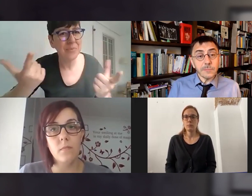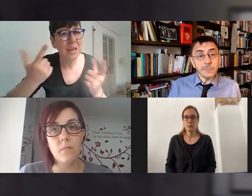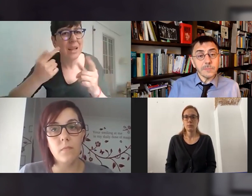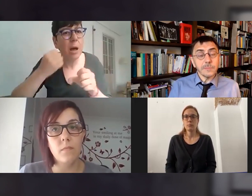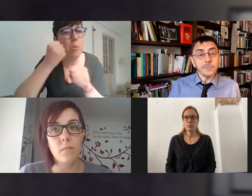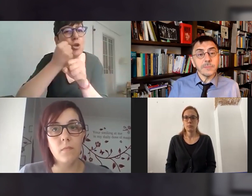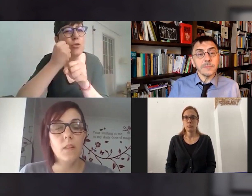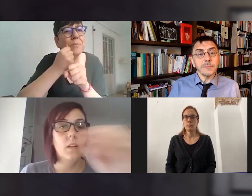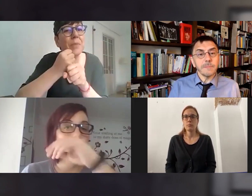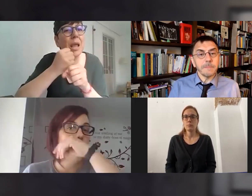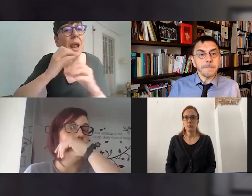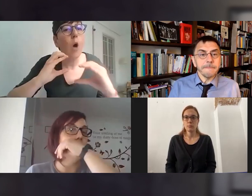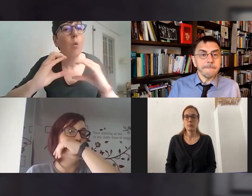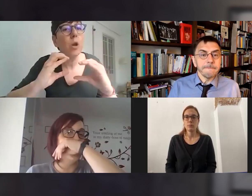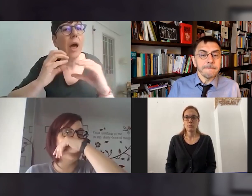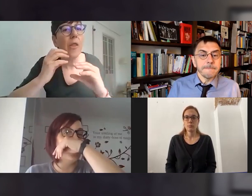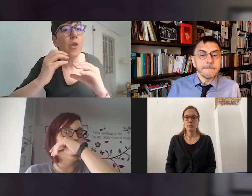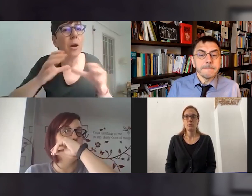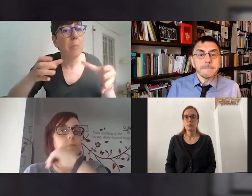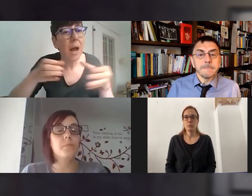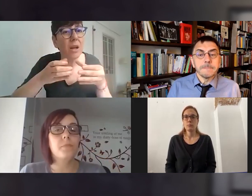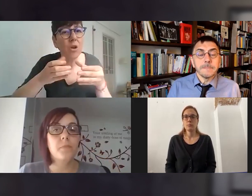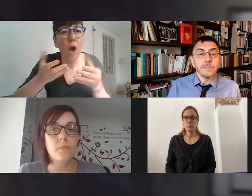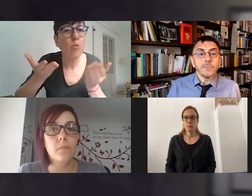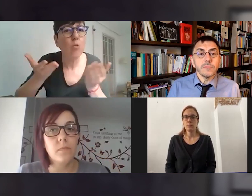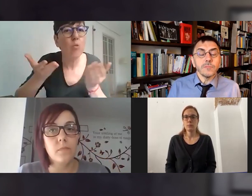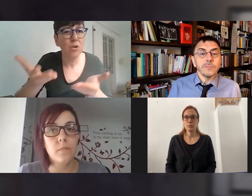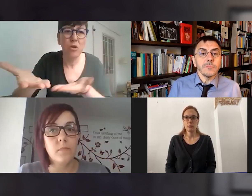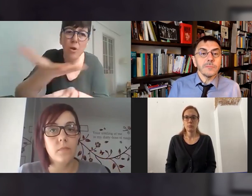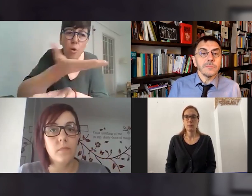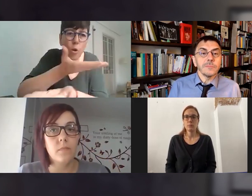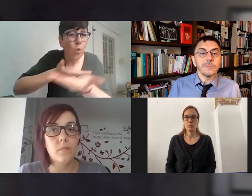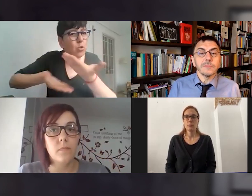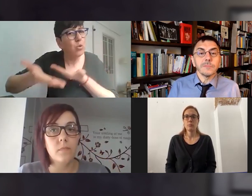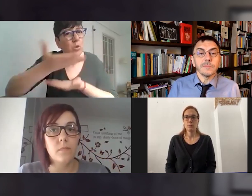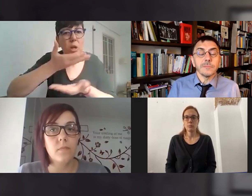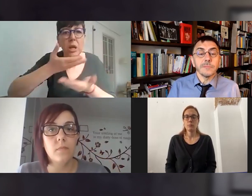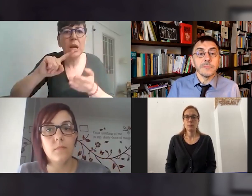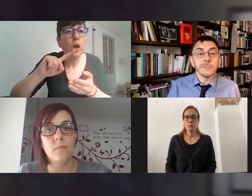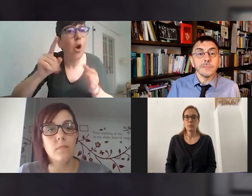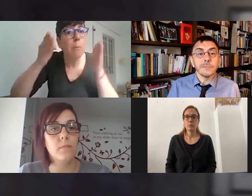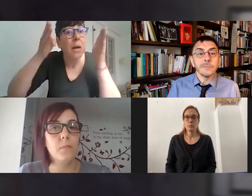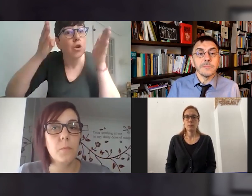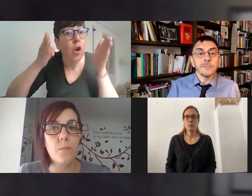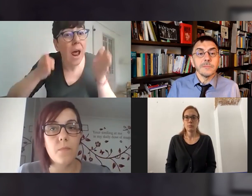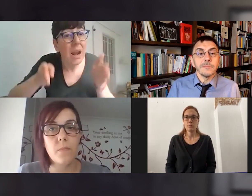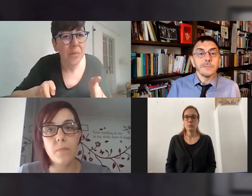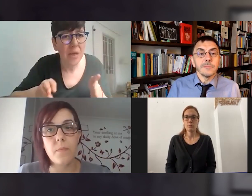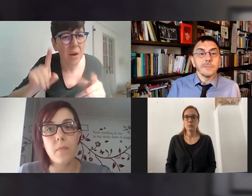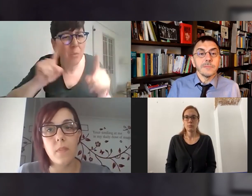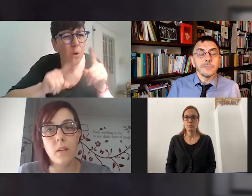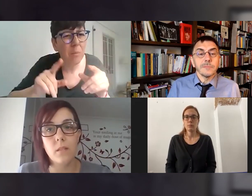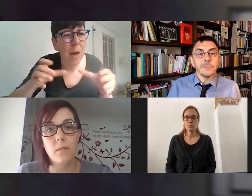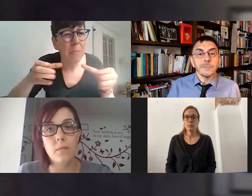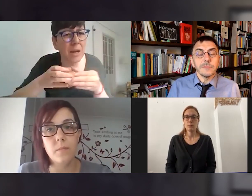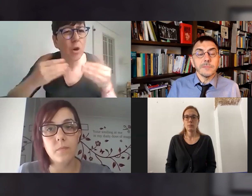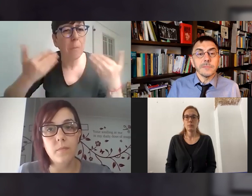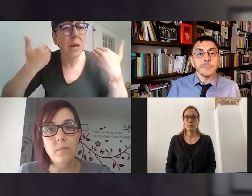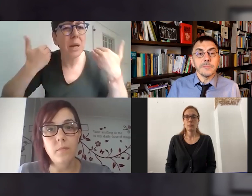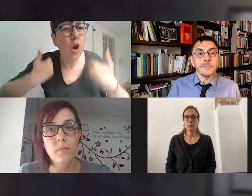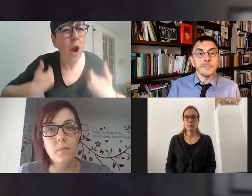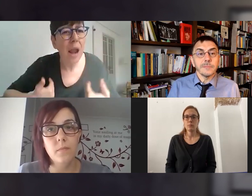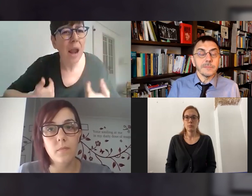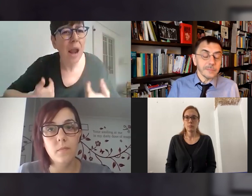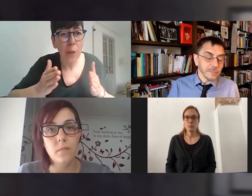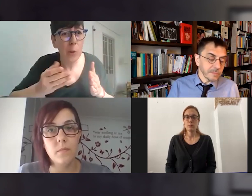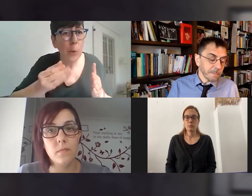muchos concejales y concejalas, que todas las personas adquieran su protagonismo. y estar ayudándonos entre todos y no